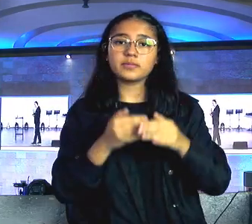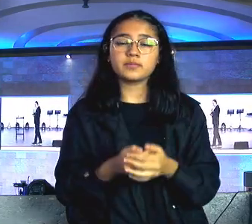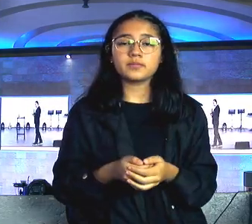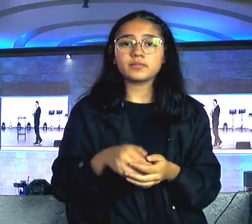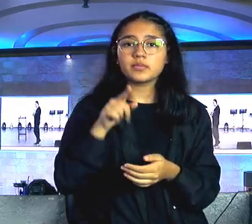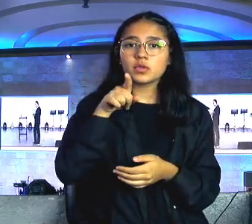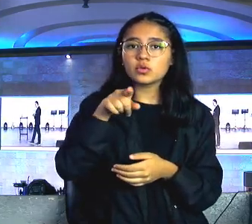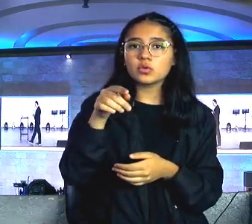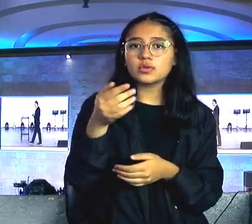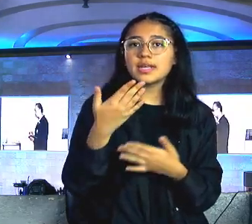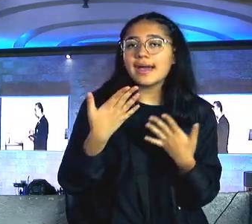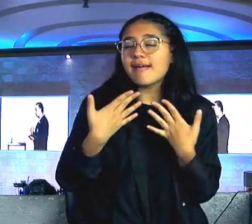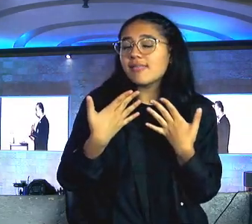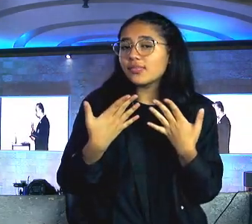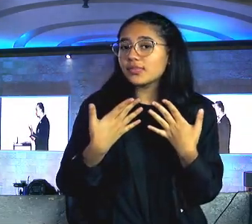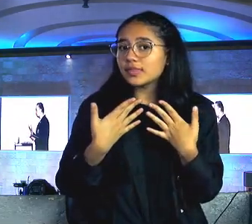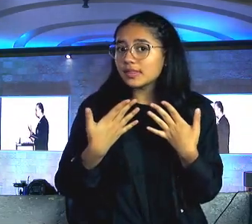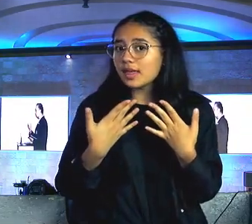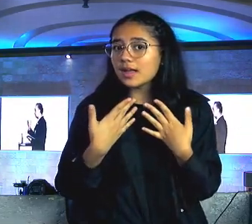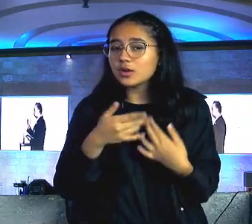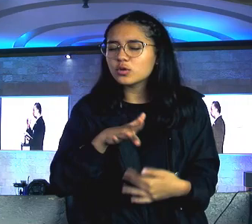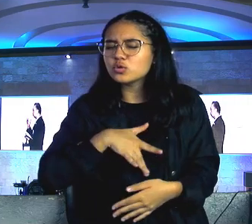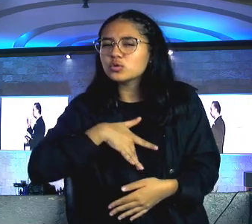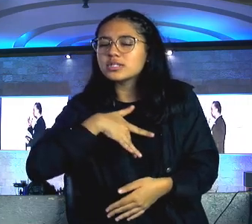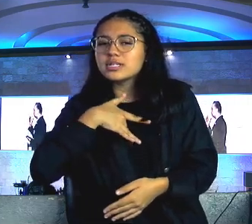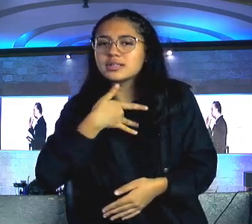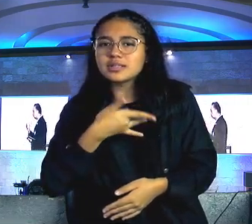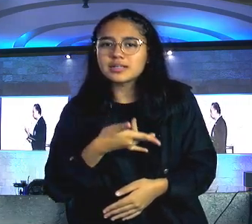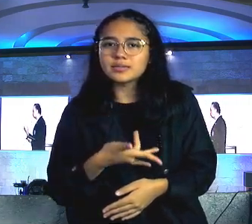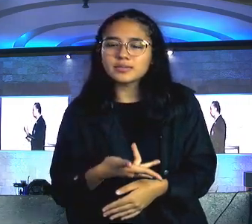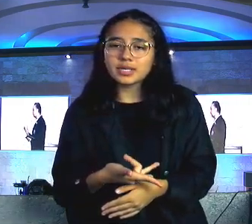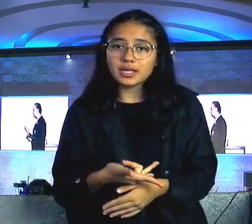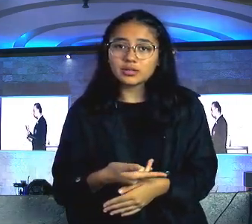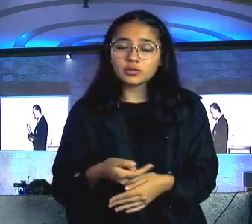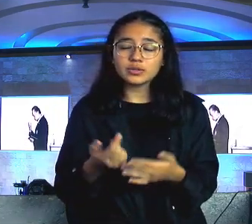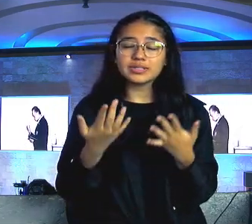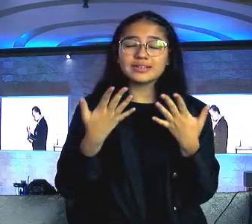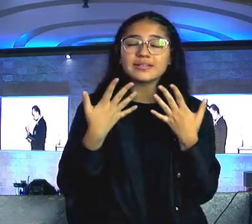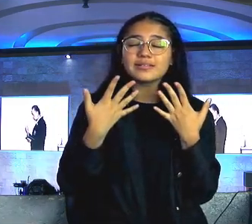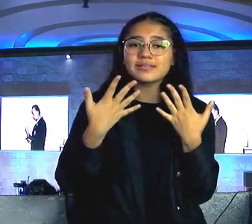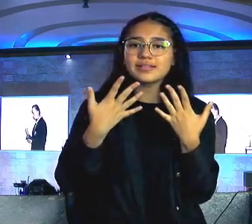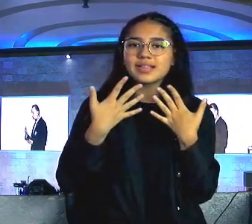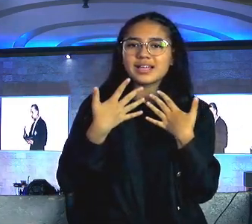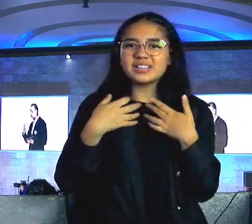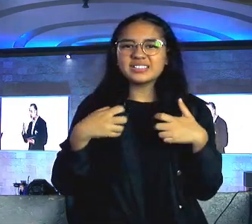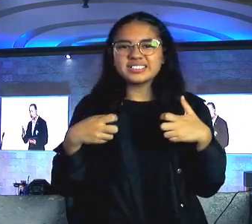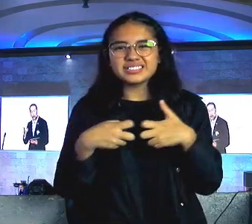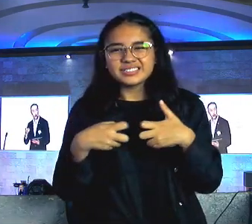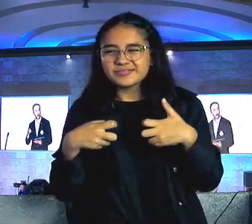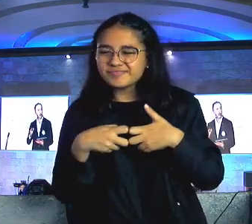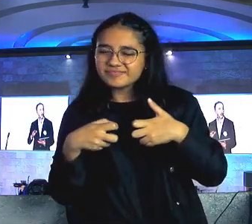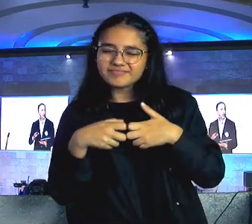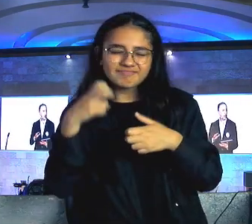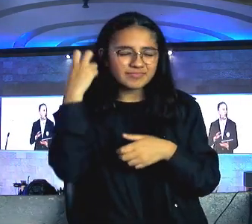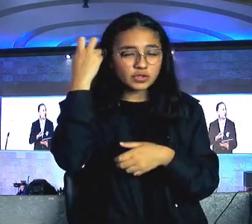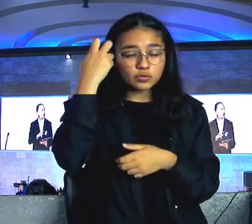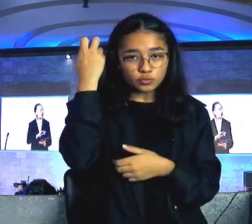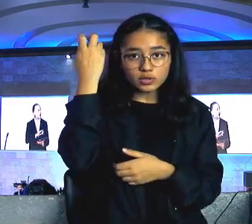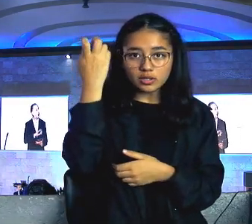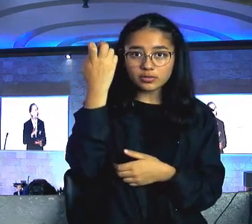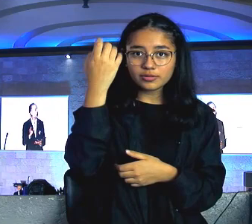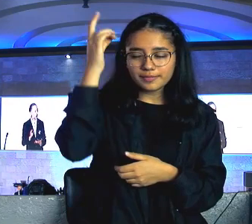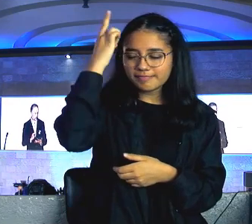tus deseos, tus sentimientos, tus anhelos, tus frustraciones, tus sueños. Él lo